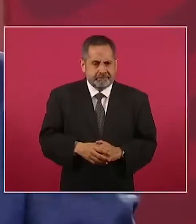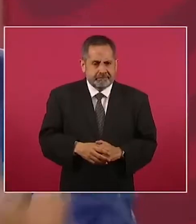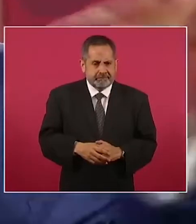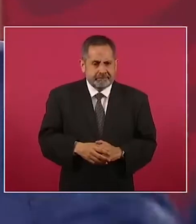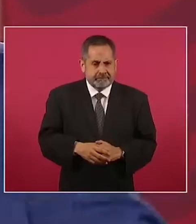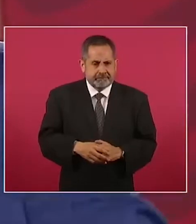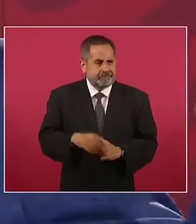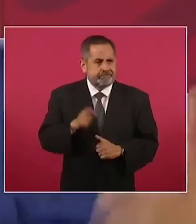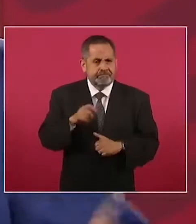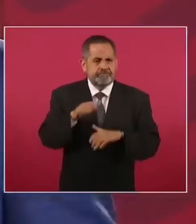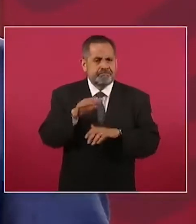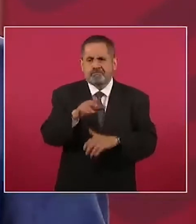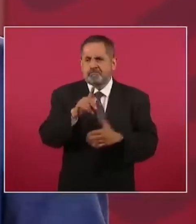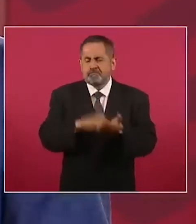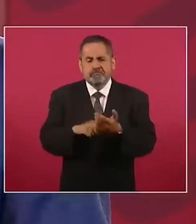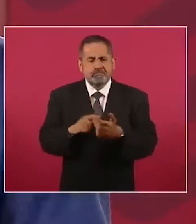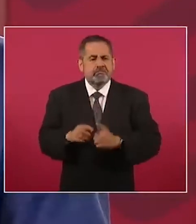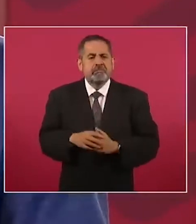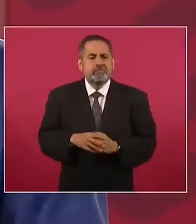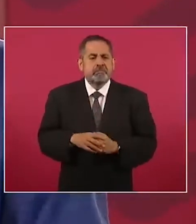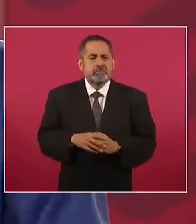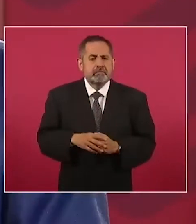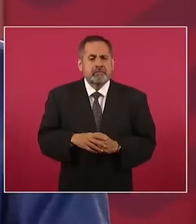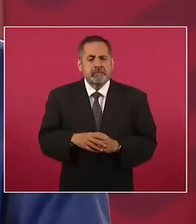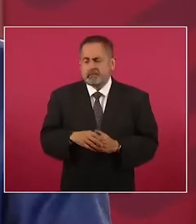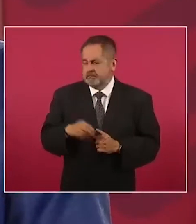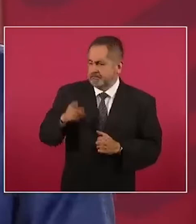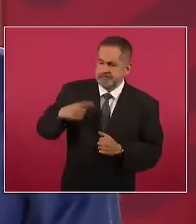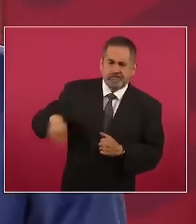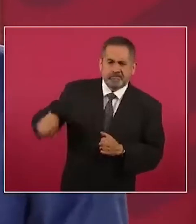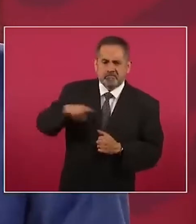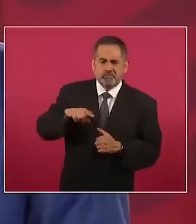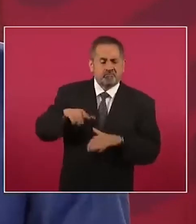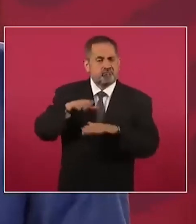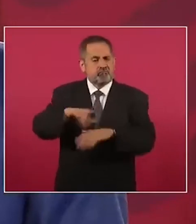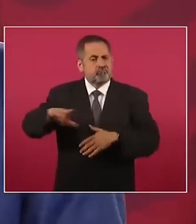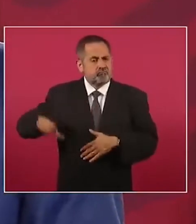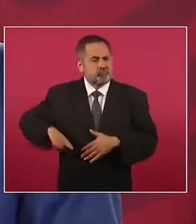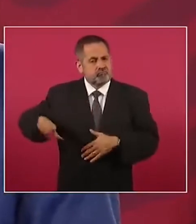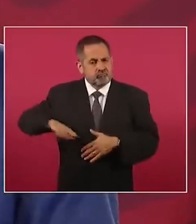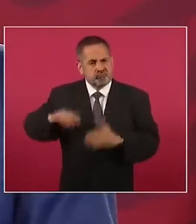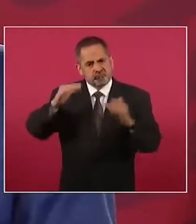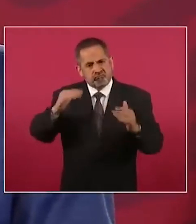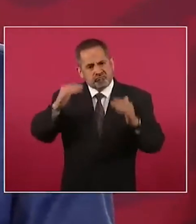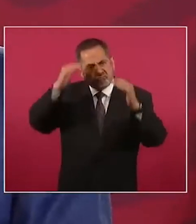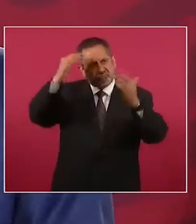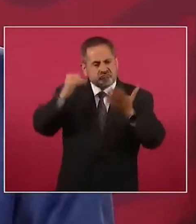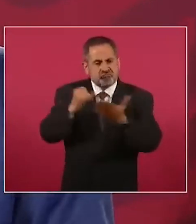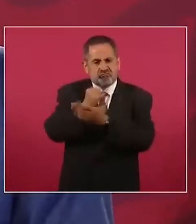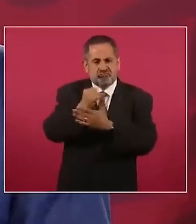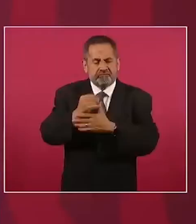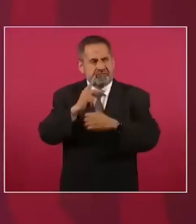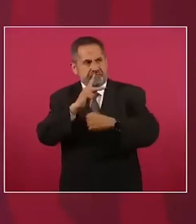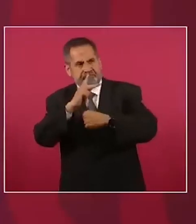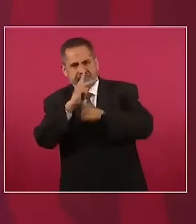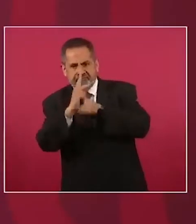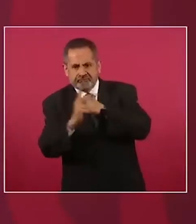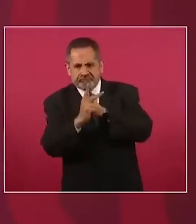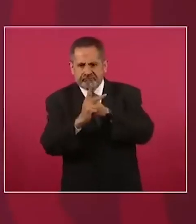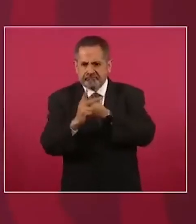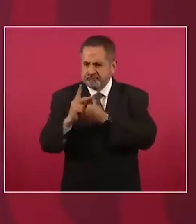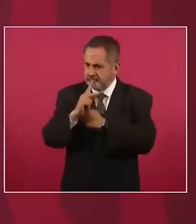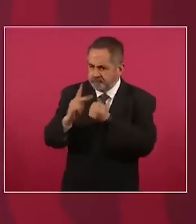se trata de asuntos de estado de nación